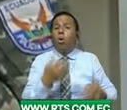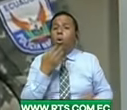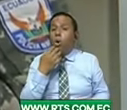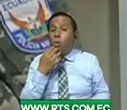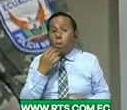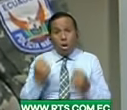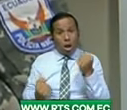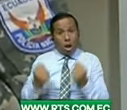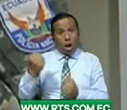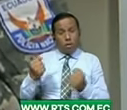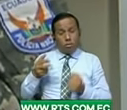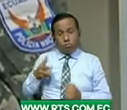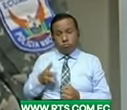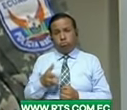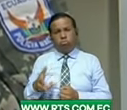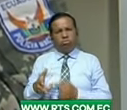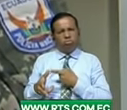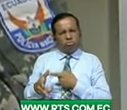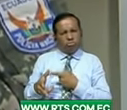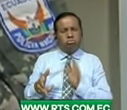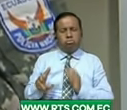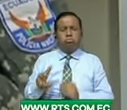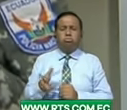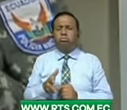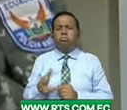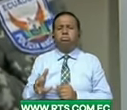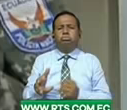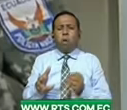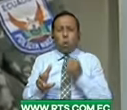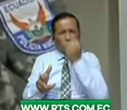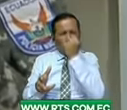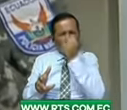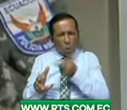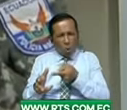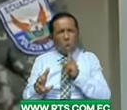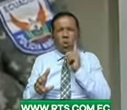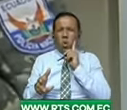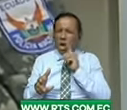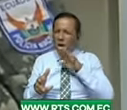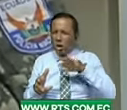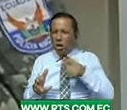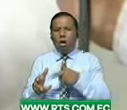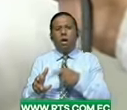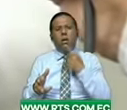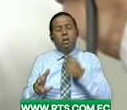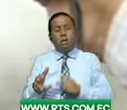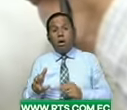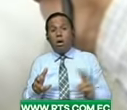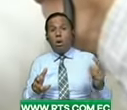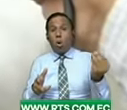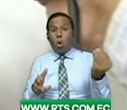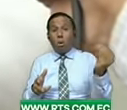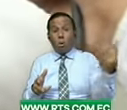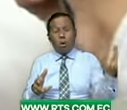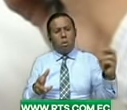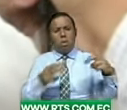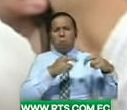vehículo inmediatamente, un vehículo chero, lo que refieren, vehículo rojo o gris, y realizan disparos. Ahí pasamos a